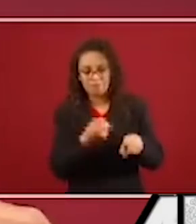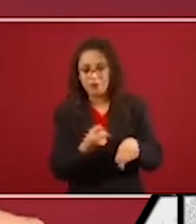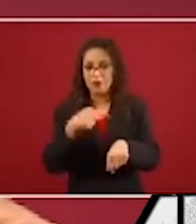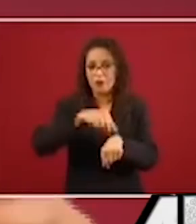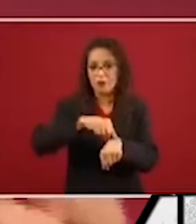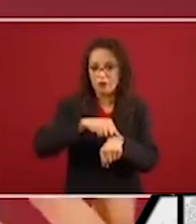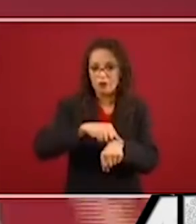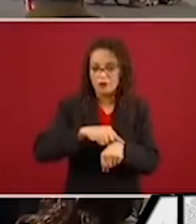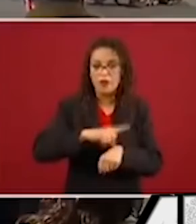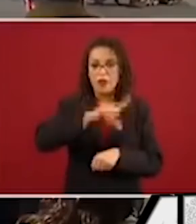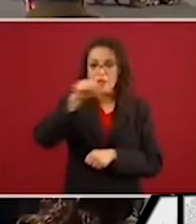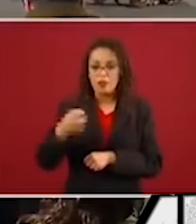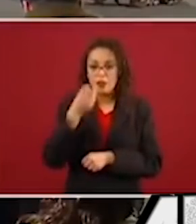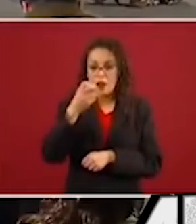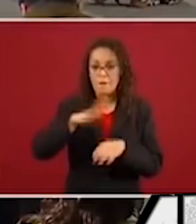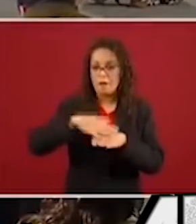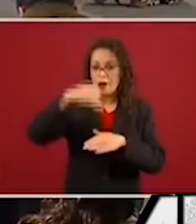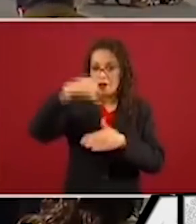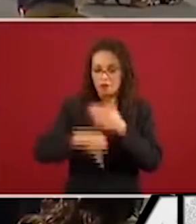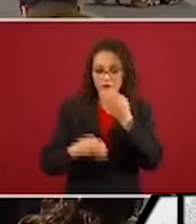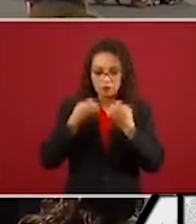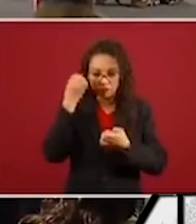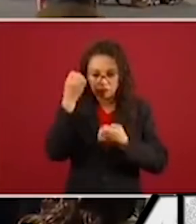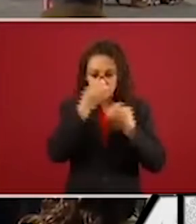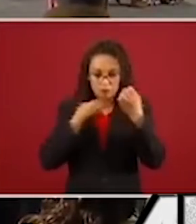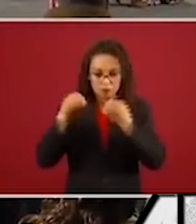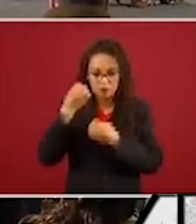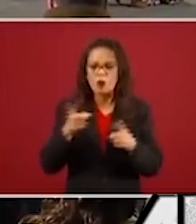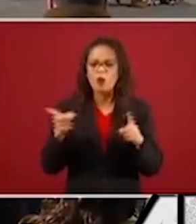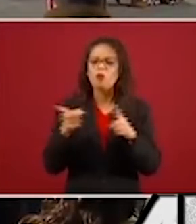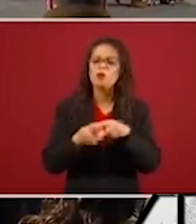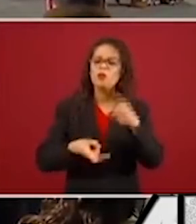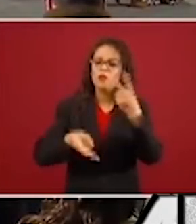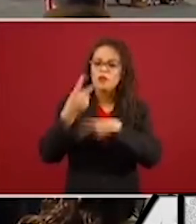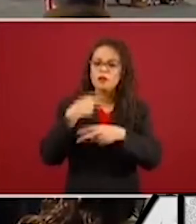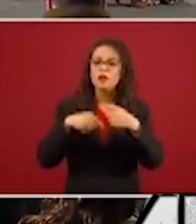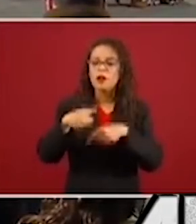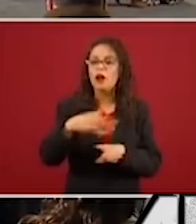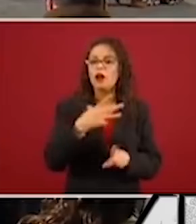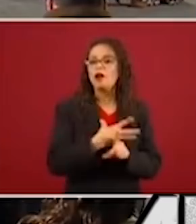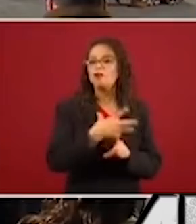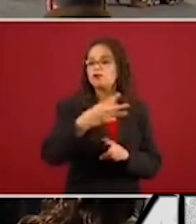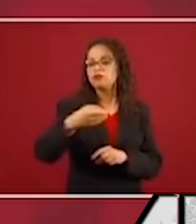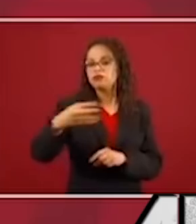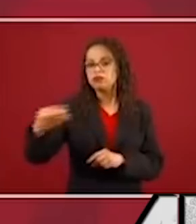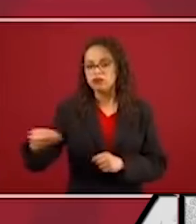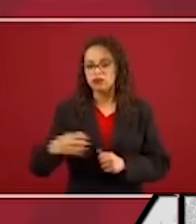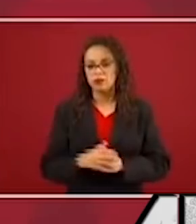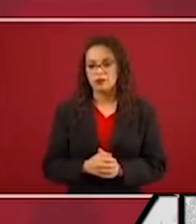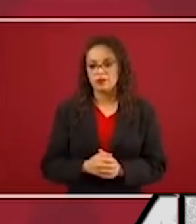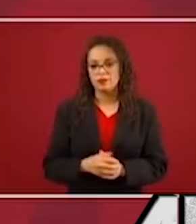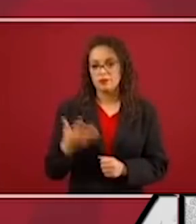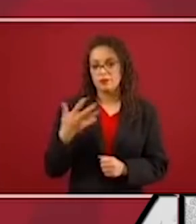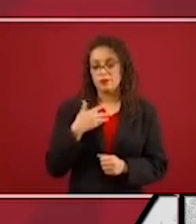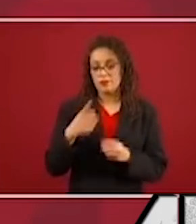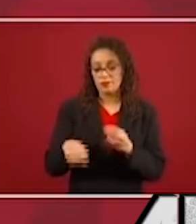estudio epidemiológico para saber de dónde vino. Hay tres líneas, digamos. Uno es este primer caso de un paciente